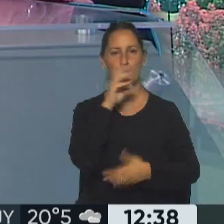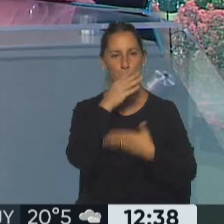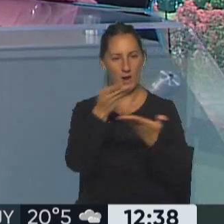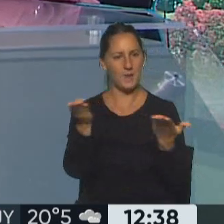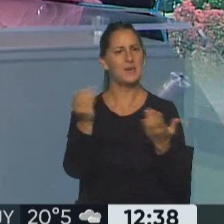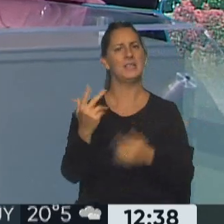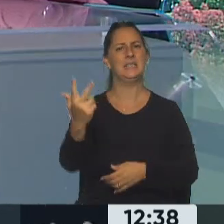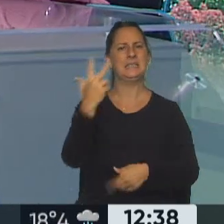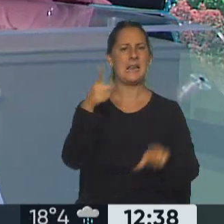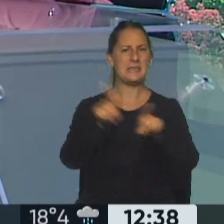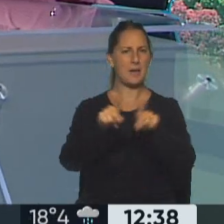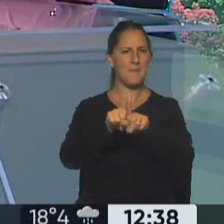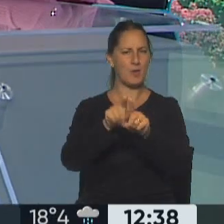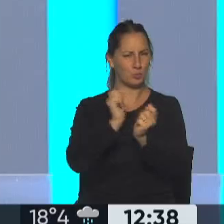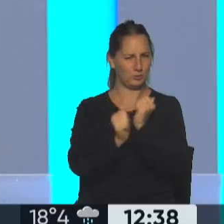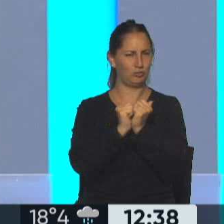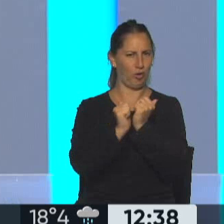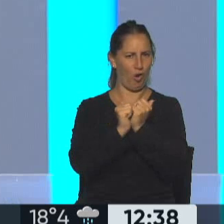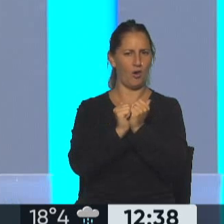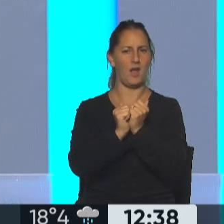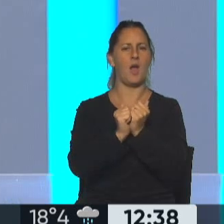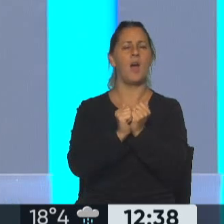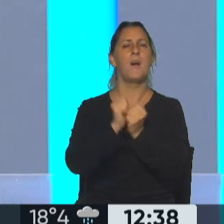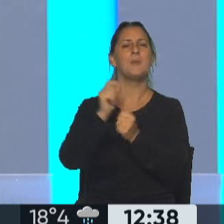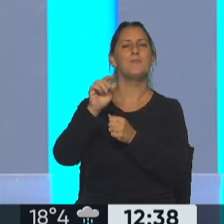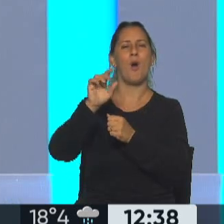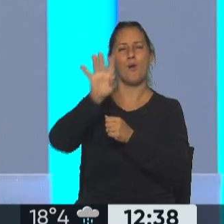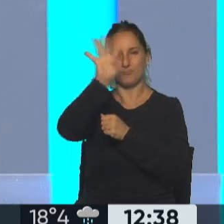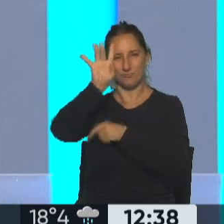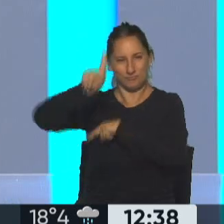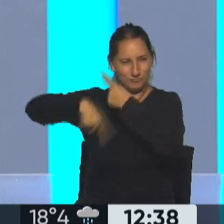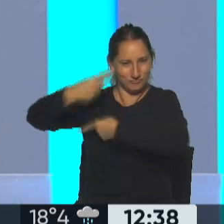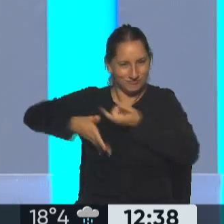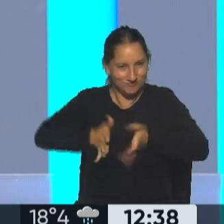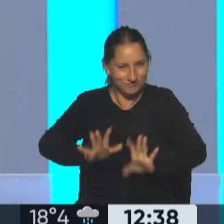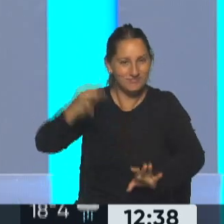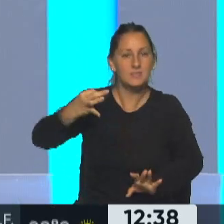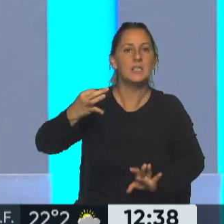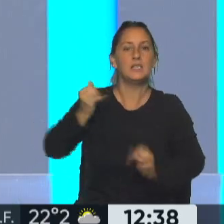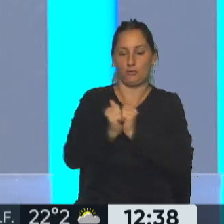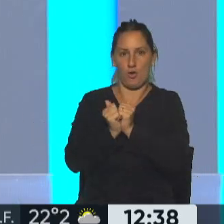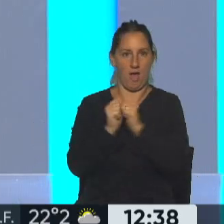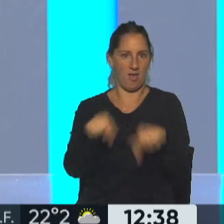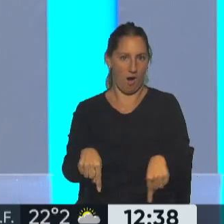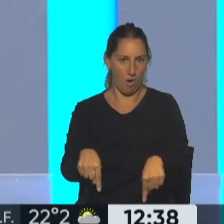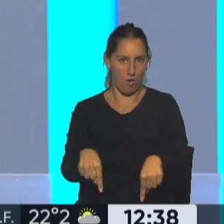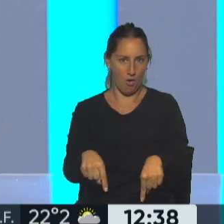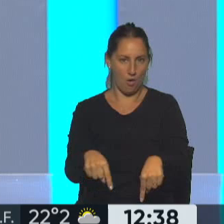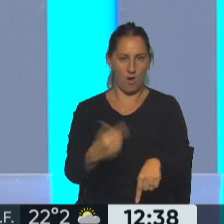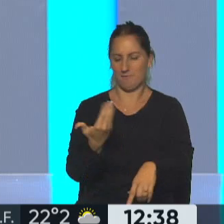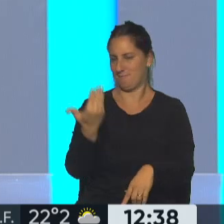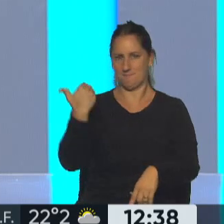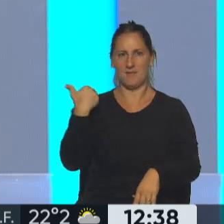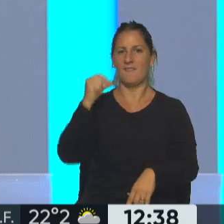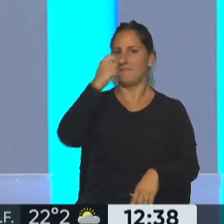estos tres hermanos efectivamente sí la relación entre pueblos indígenas y nuestra historia reciente claro estamos hablando hace poquito